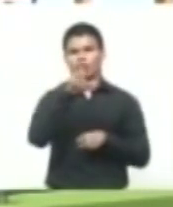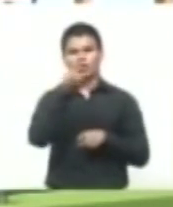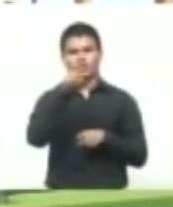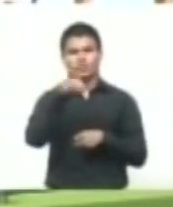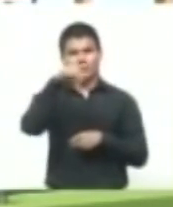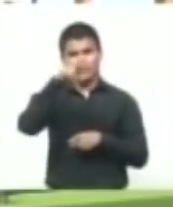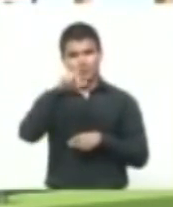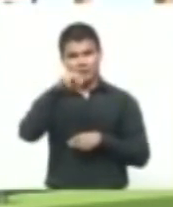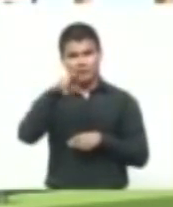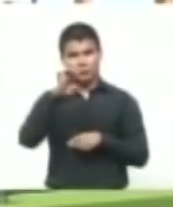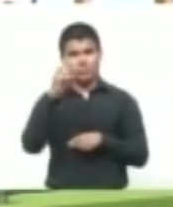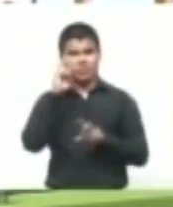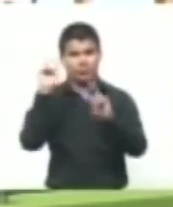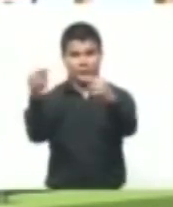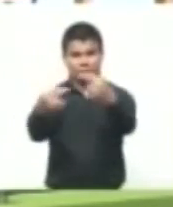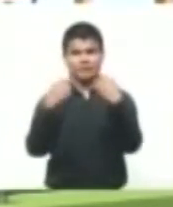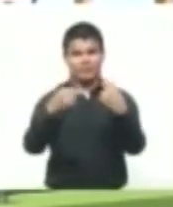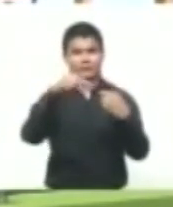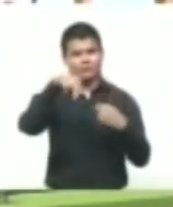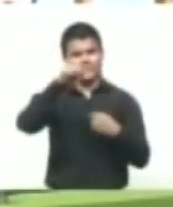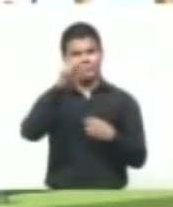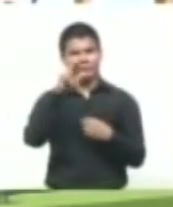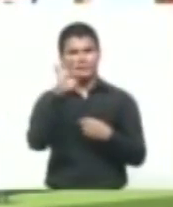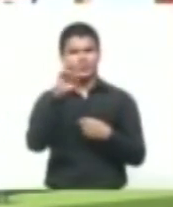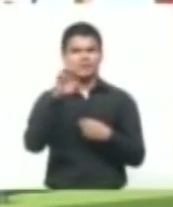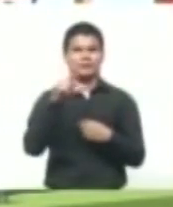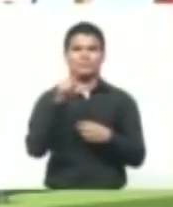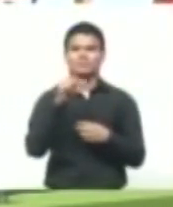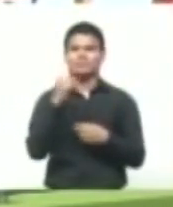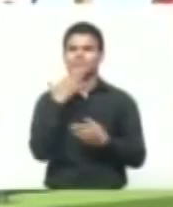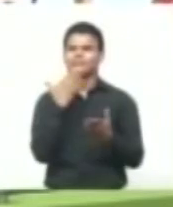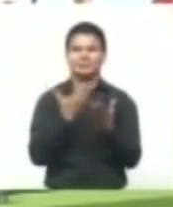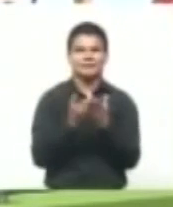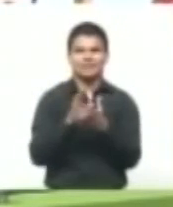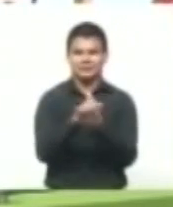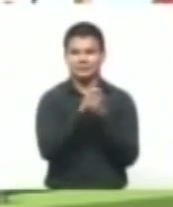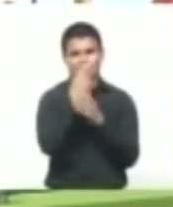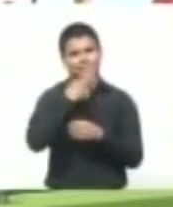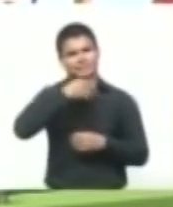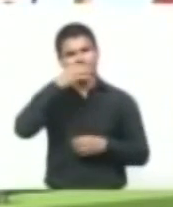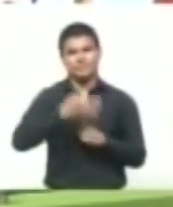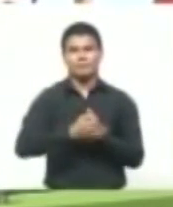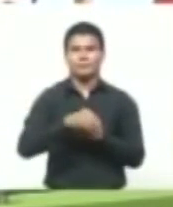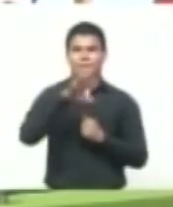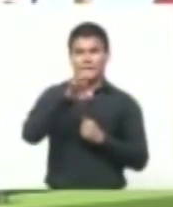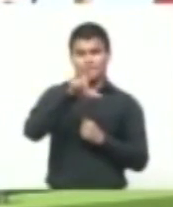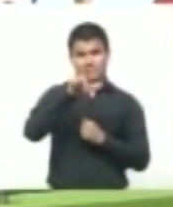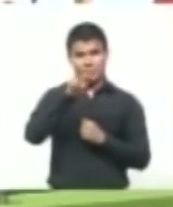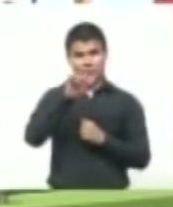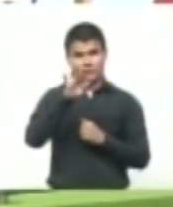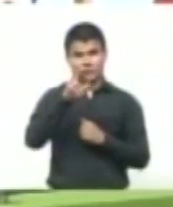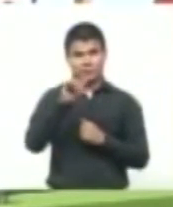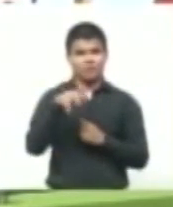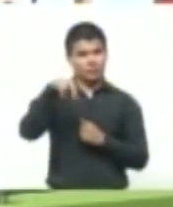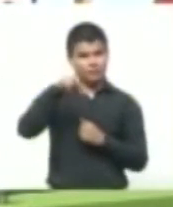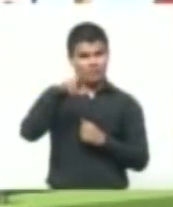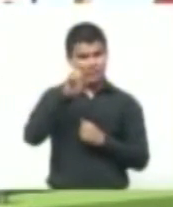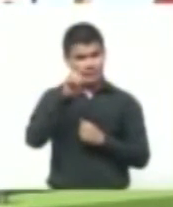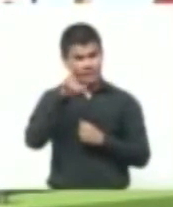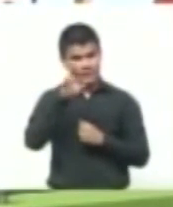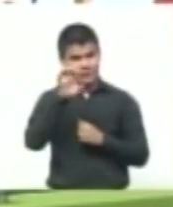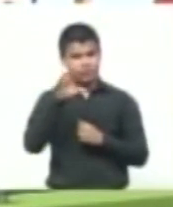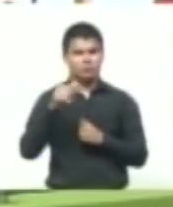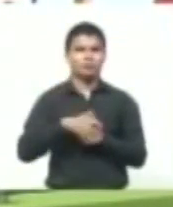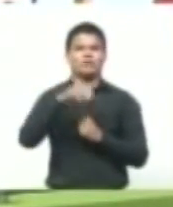que está en sintonía. Un saludito a Martelo ahí, cumpliendo con nosotros un compromiso con la verdad. Emelina Ramírez, también está Pedro Cubides, Temilda Venegas,